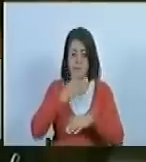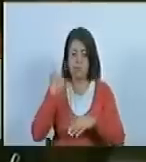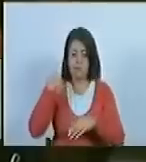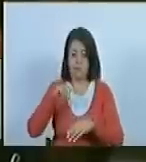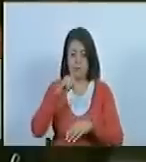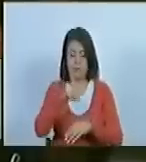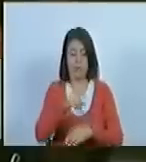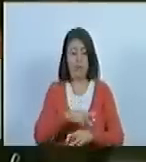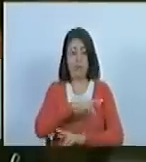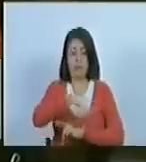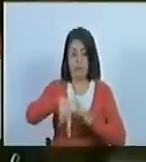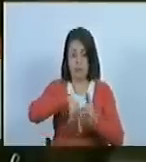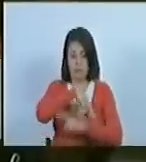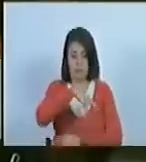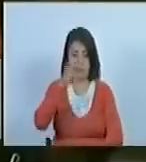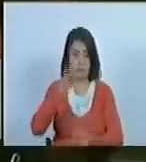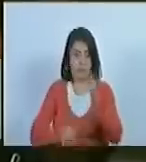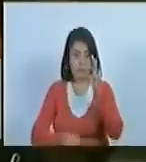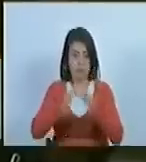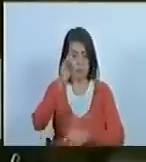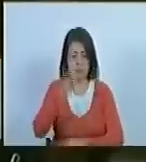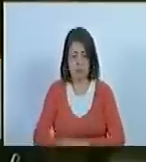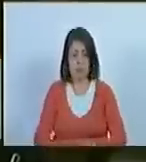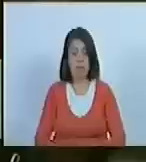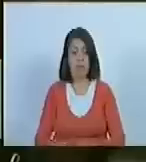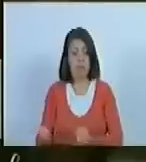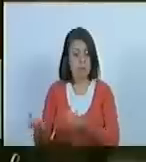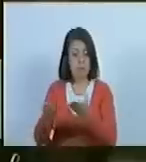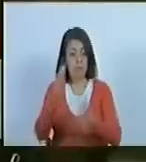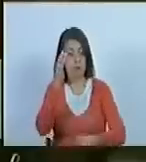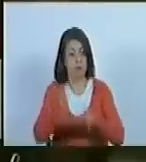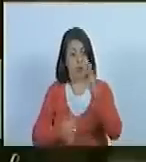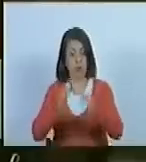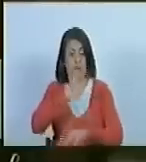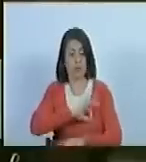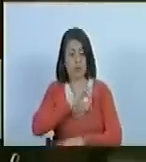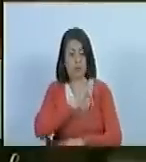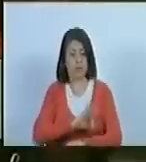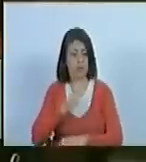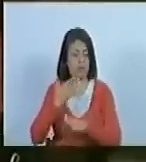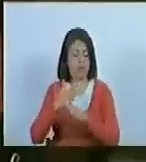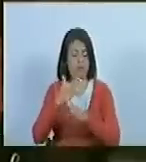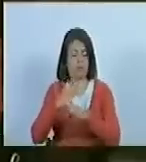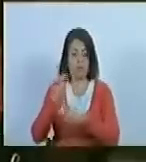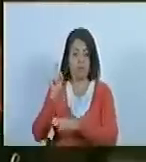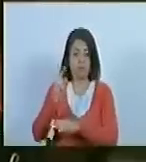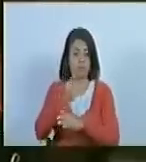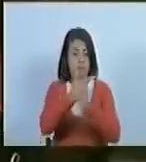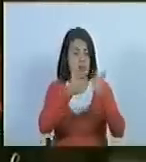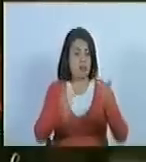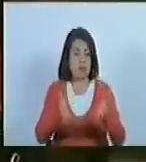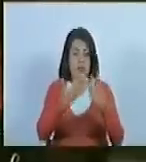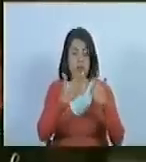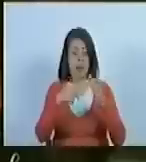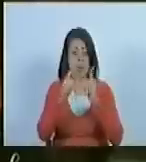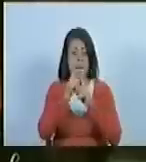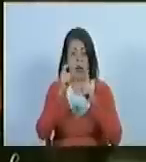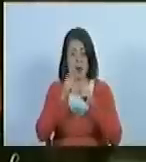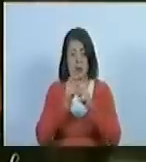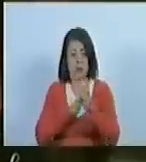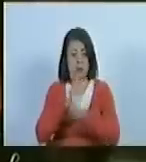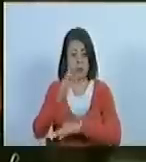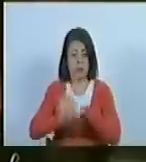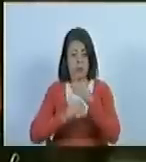tengamos una revolución judicial para impartir justicia social sin impunidad. Ese ha sido nuestro lema y lo